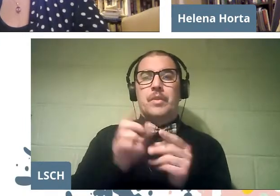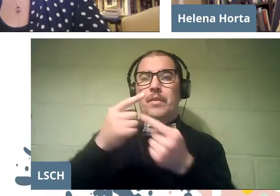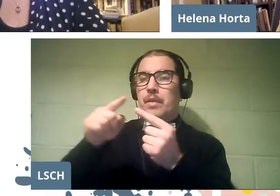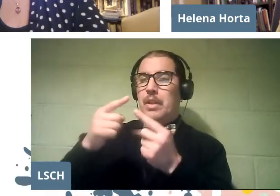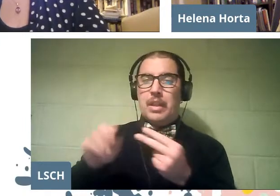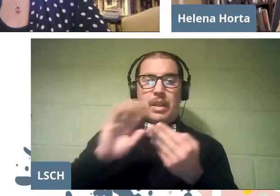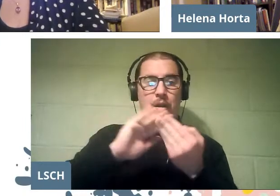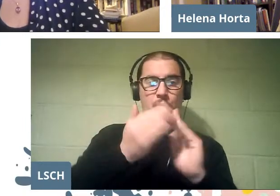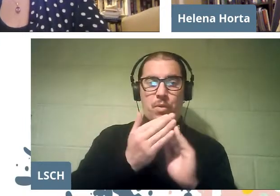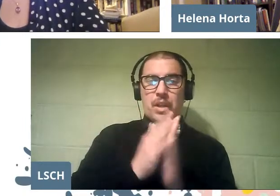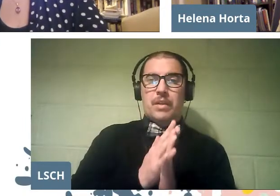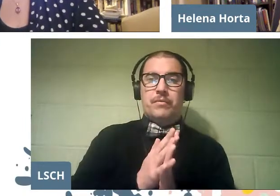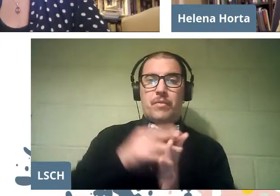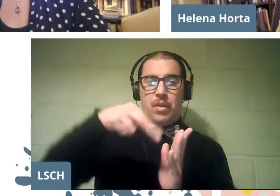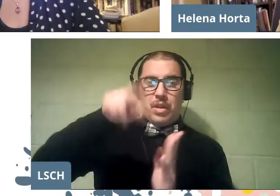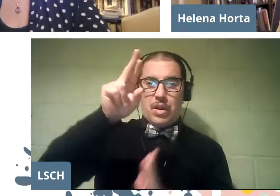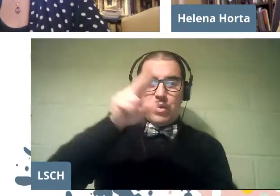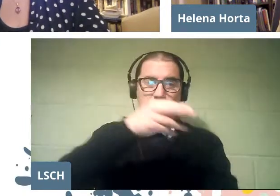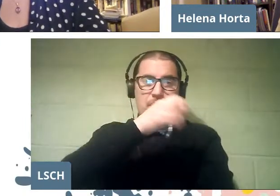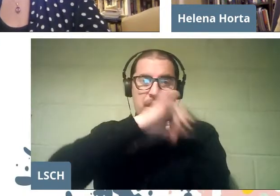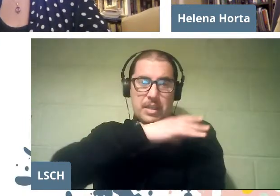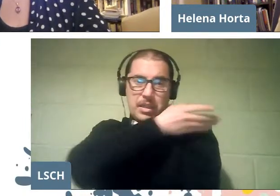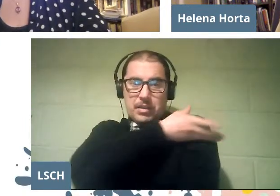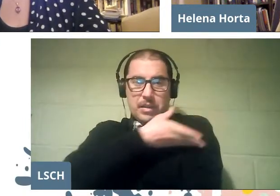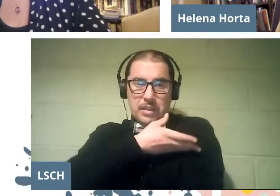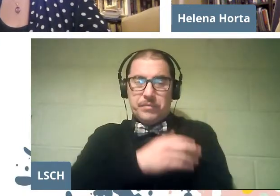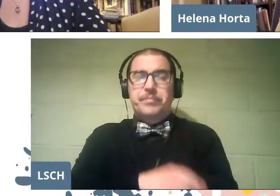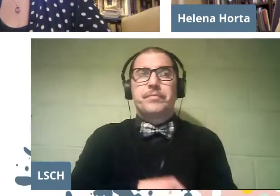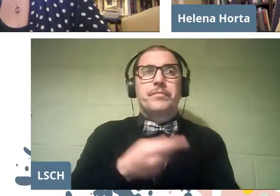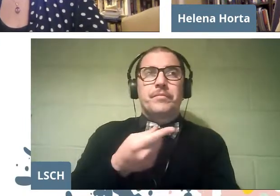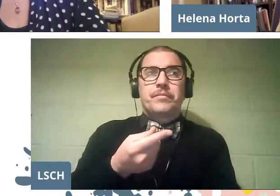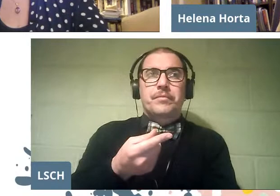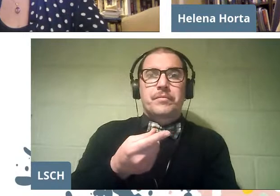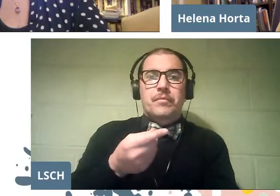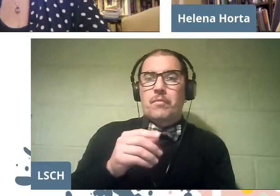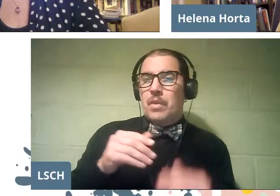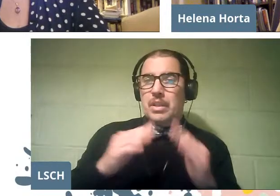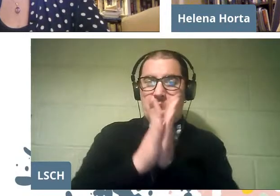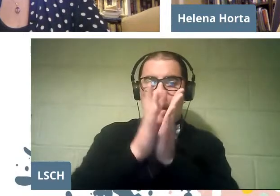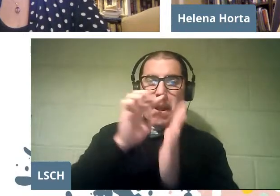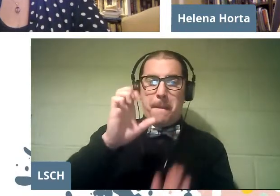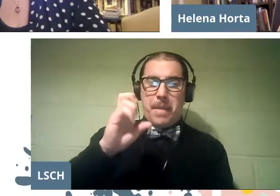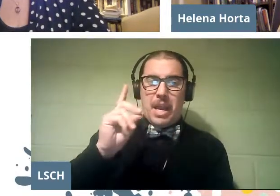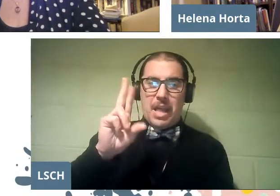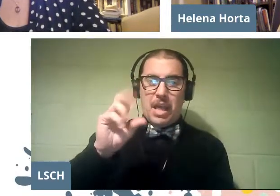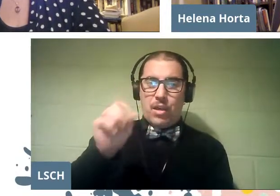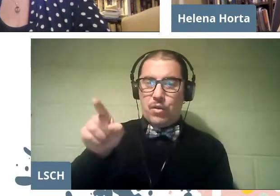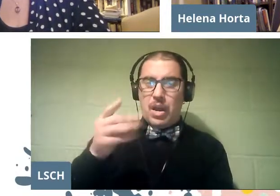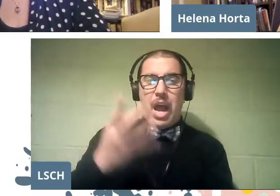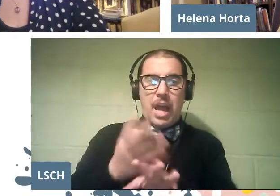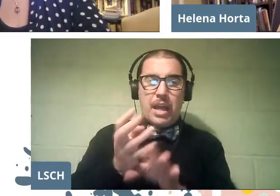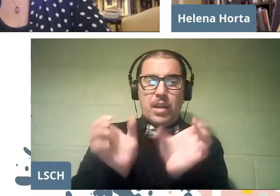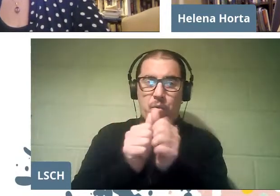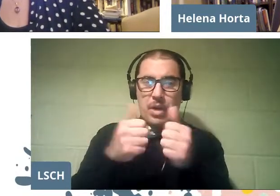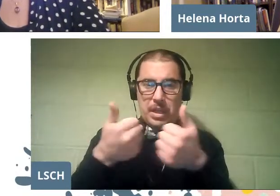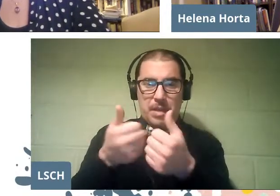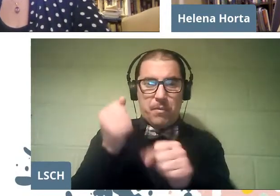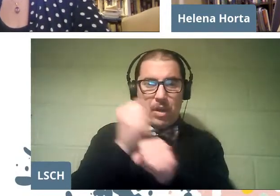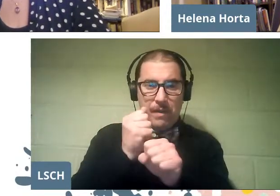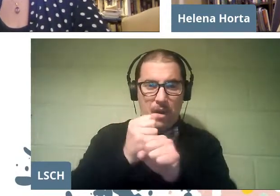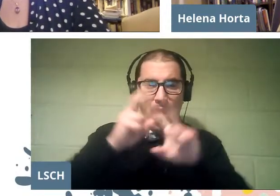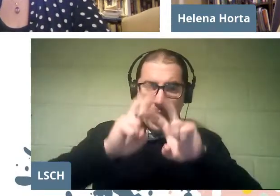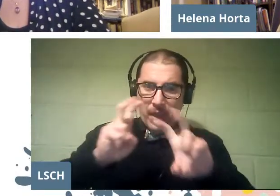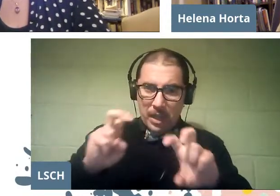comunidades del norte de Chile. En San Pedro de Atacama hay un equipo que se ha dedicado a